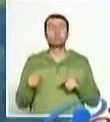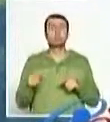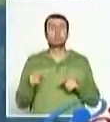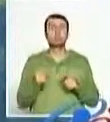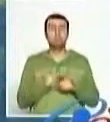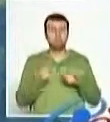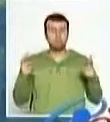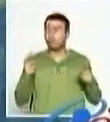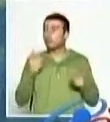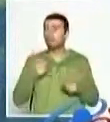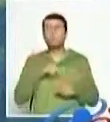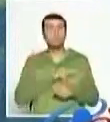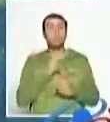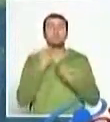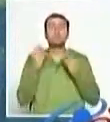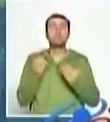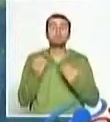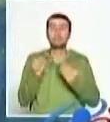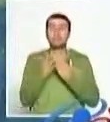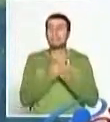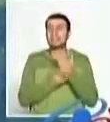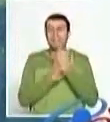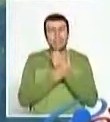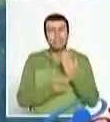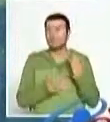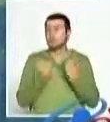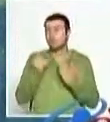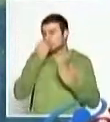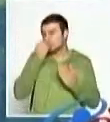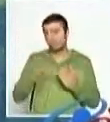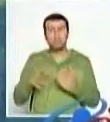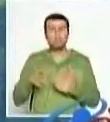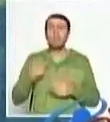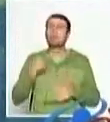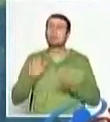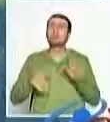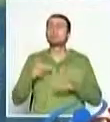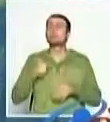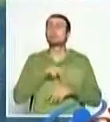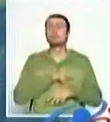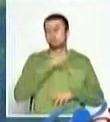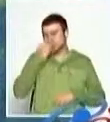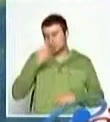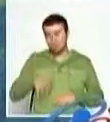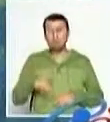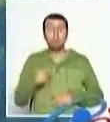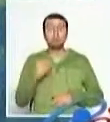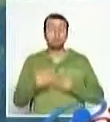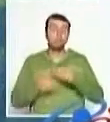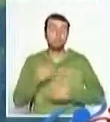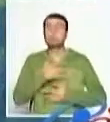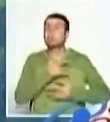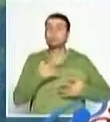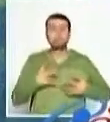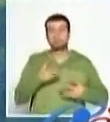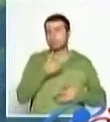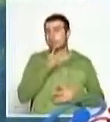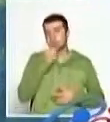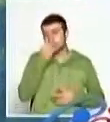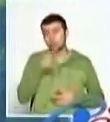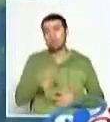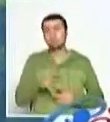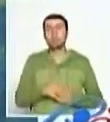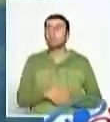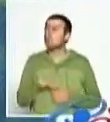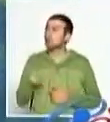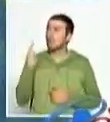estamos consumiendo muchas grasas que no nos sirven a nosotros para nuestro proceso de salud. Uh-huh. ¿Sí? Hay una cosa muy